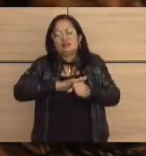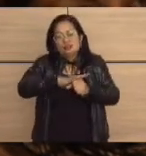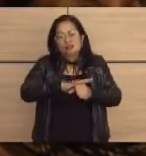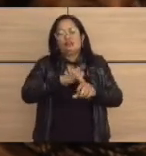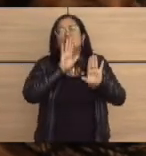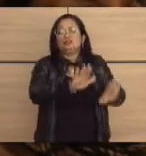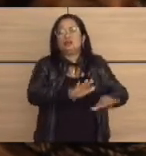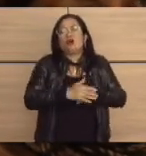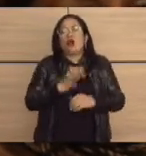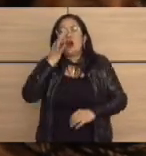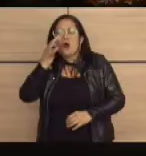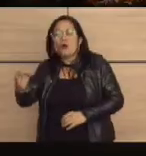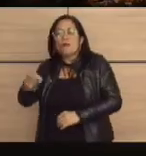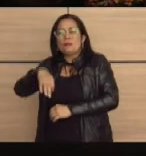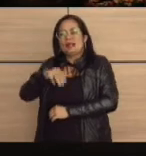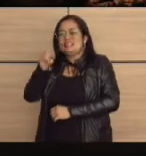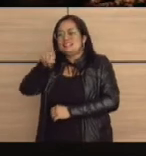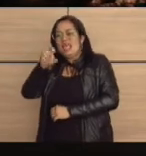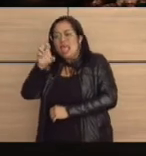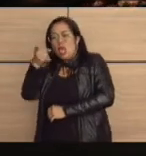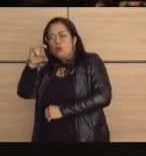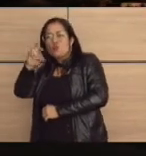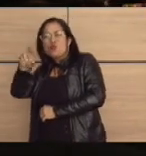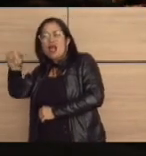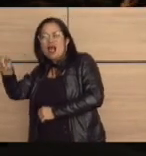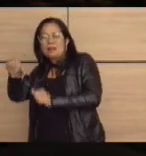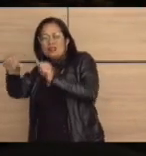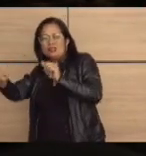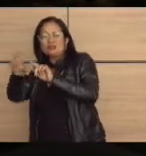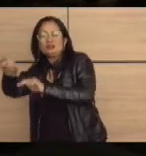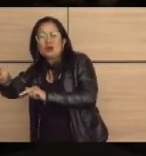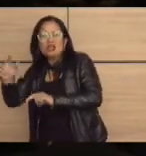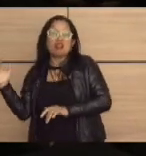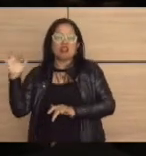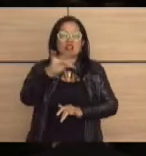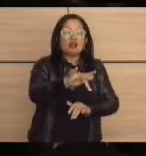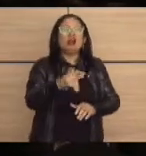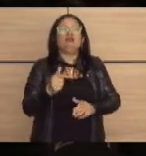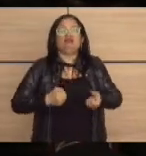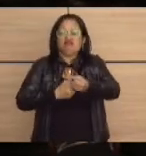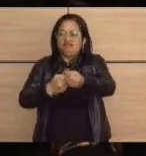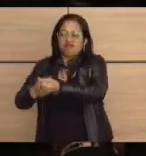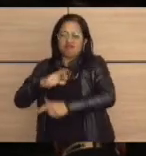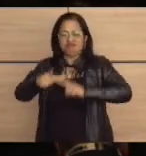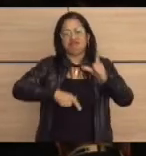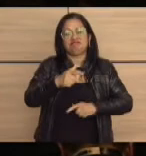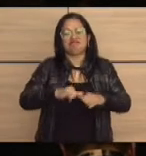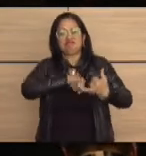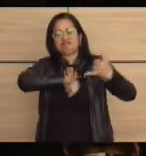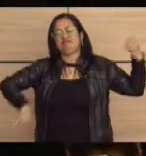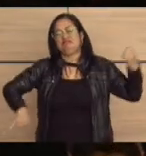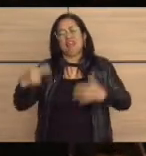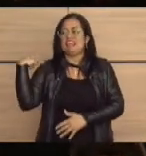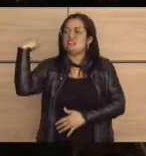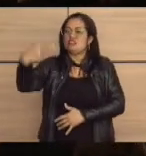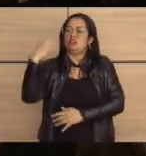Pantaleón Ribón y Segura, un mártir de la independencia, que de pronto es poco desconocido en la historia colombiana y hay que